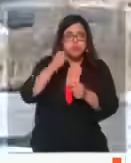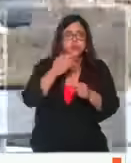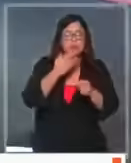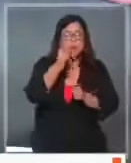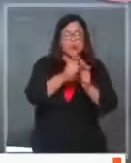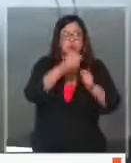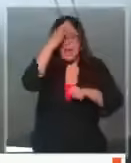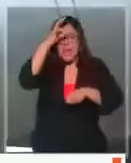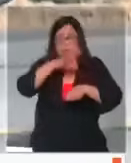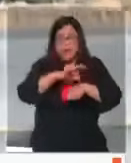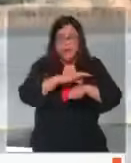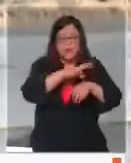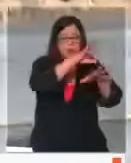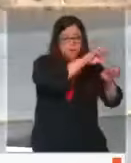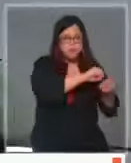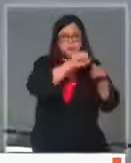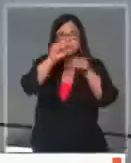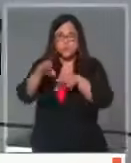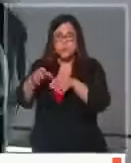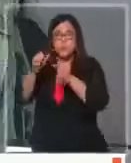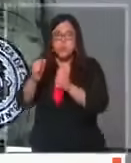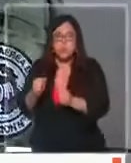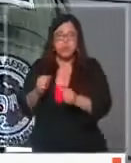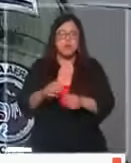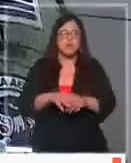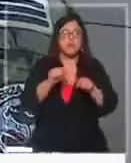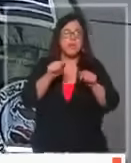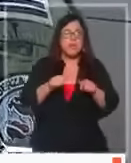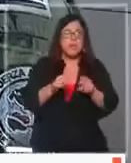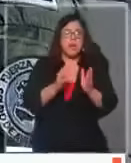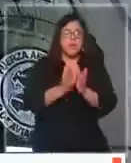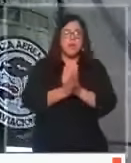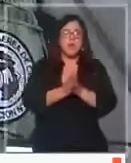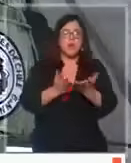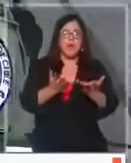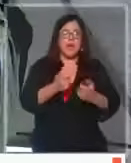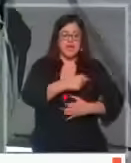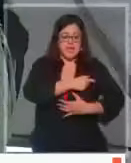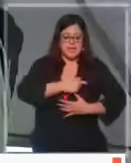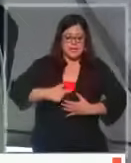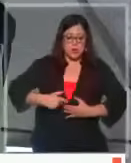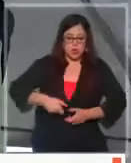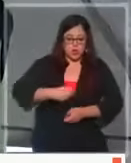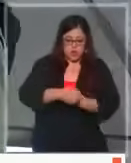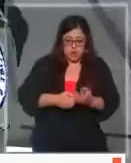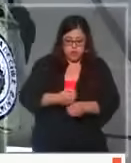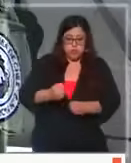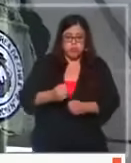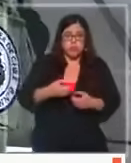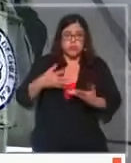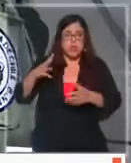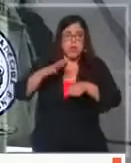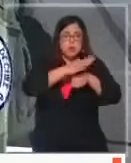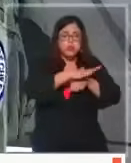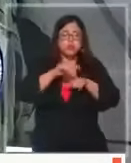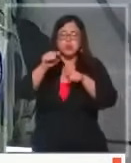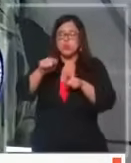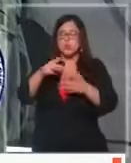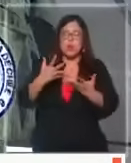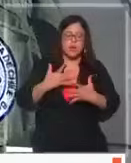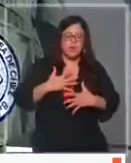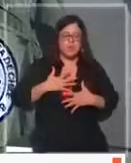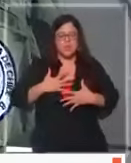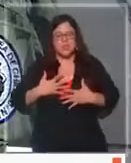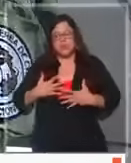pacientes. Siempre es mantener todas las cinturones de seguridad abrochados durante todo el vuelo. Si tienes algún malestar